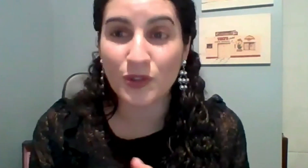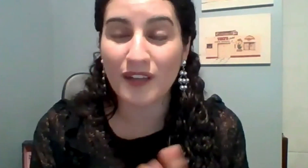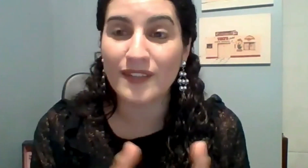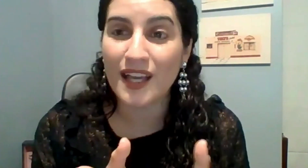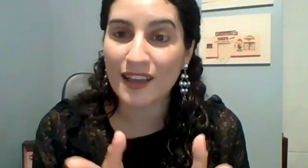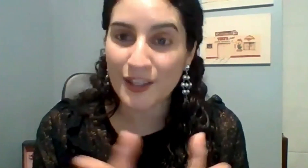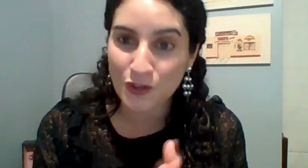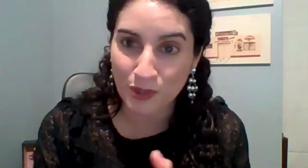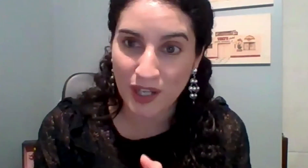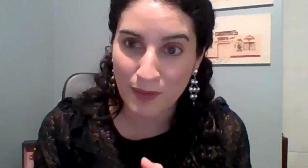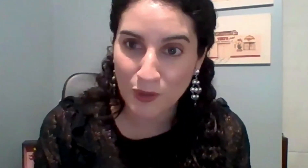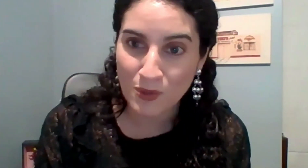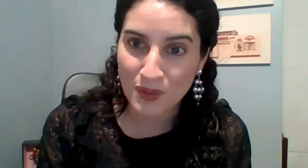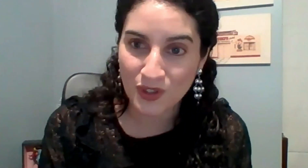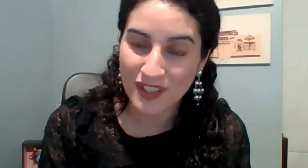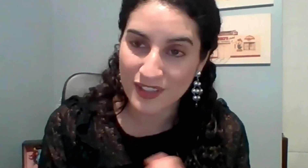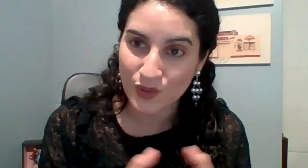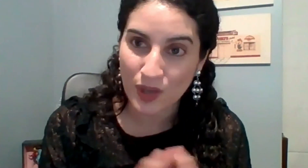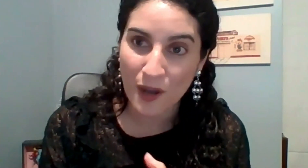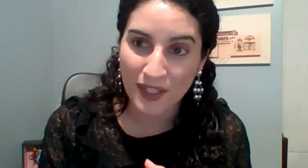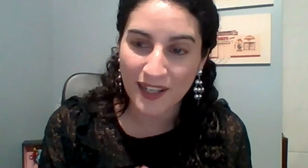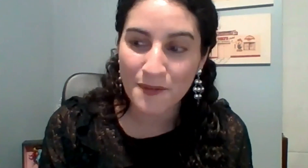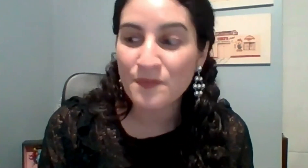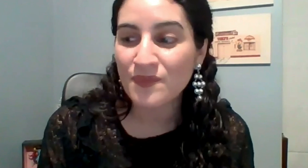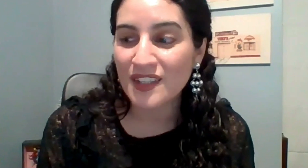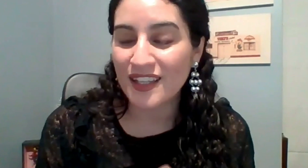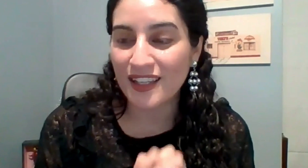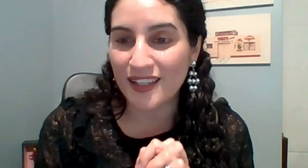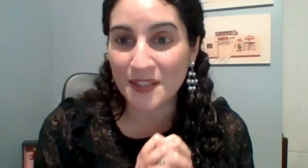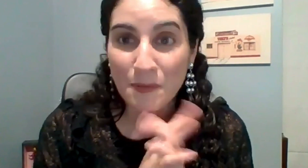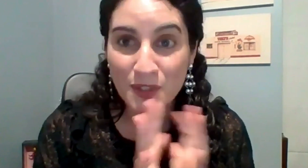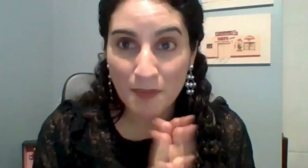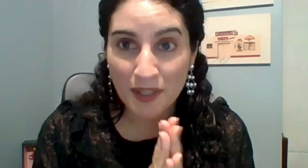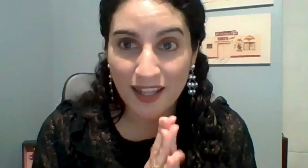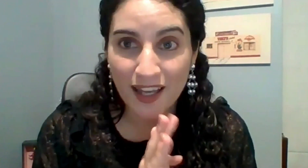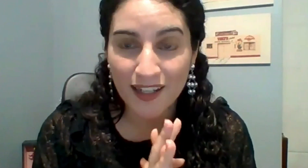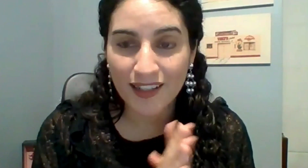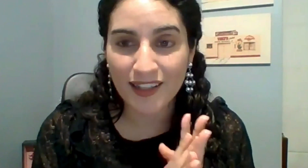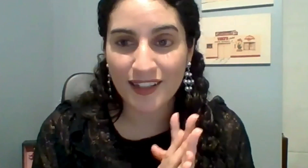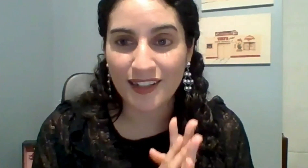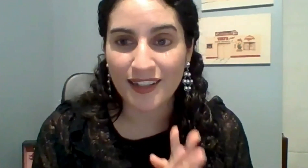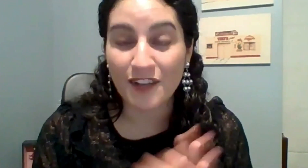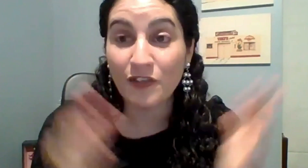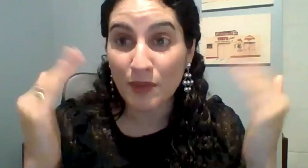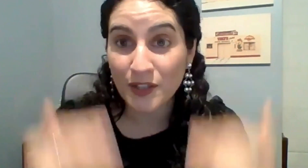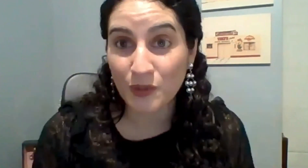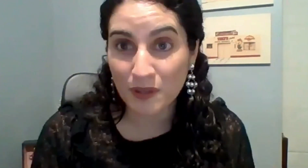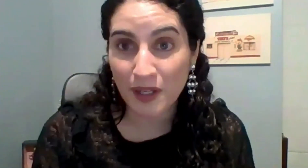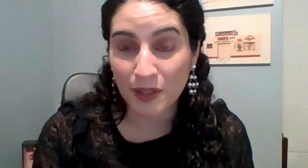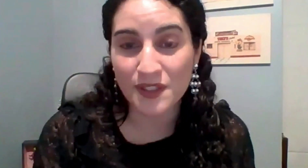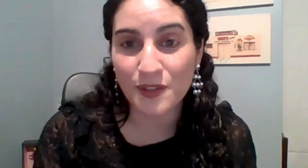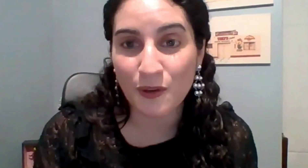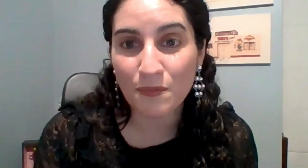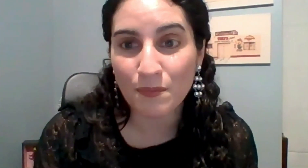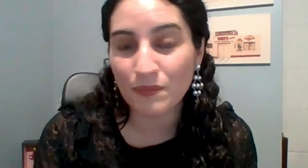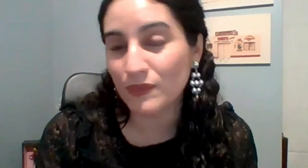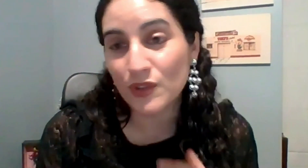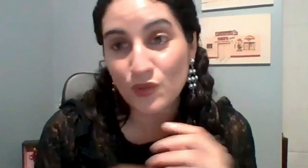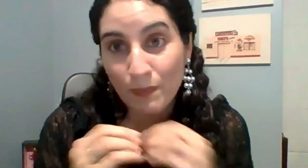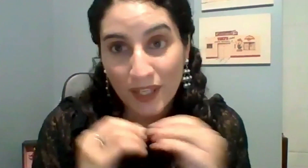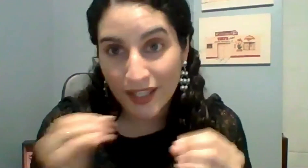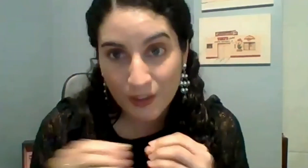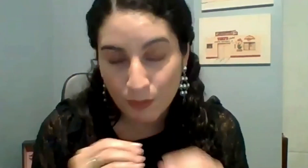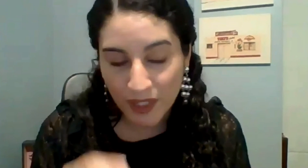comentó que había hecho el programa Cosmovisiones en su aula. Te vamos a mandar el formato de evaluación.